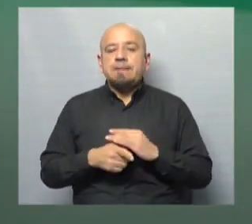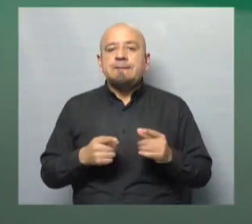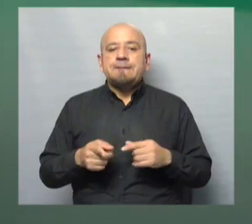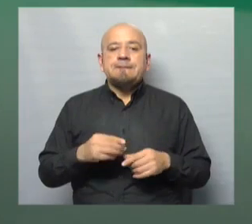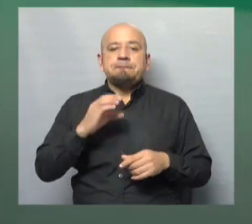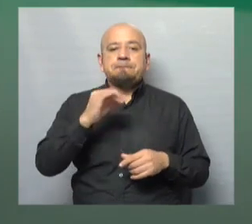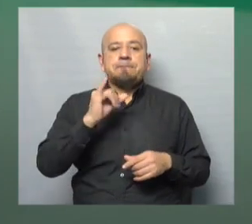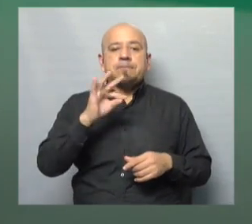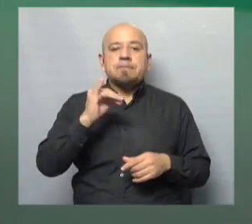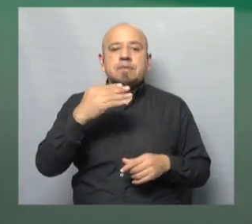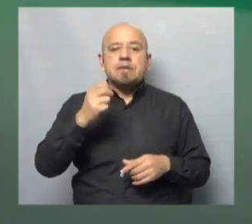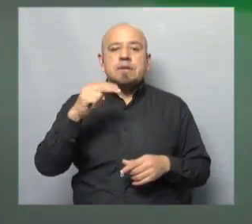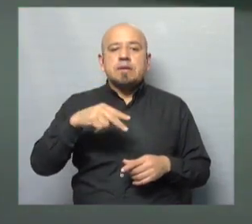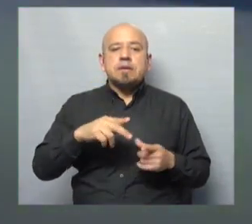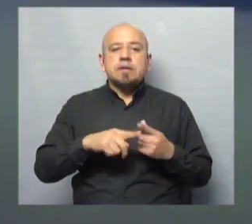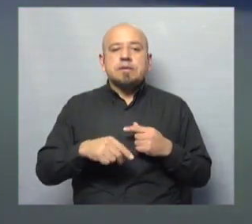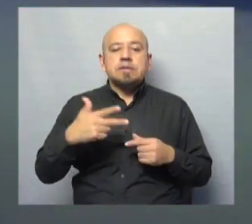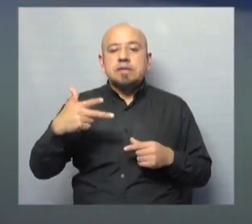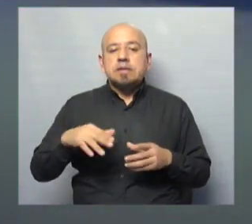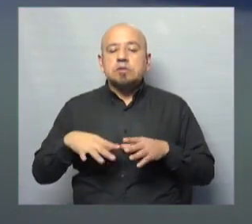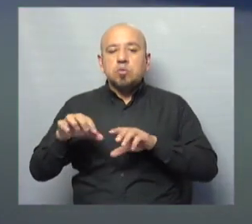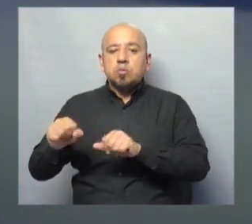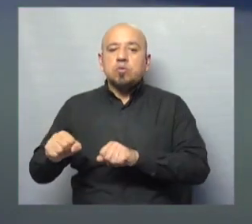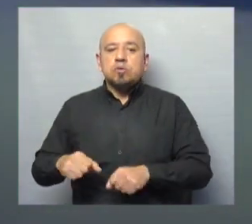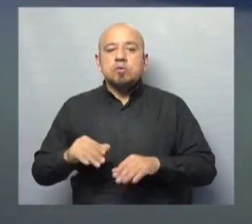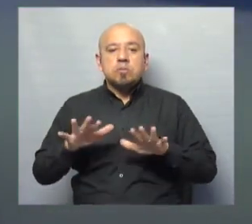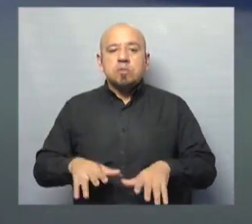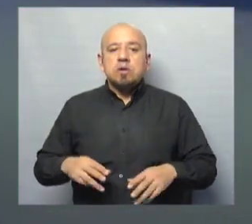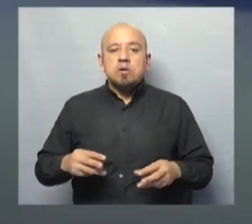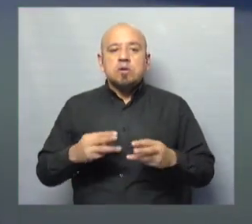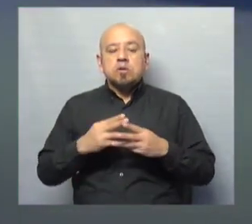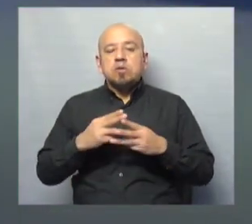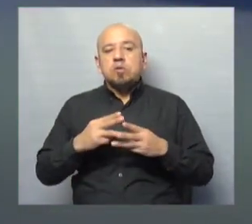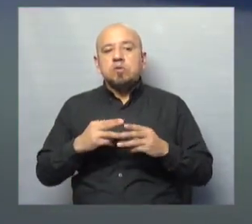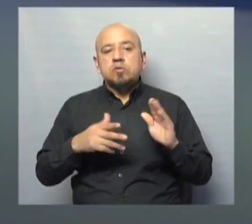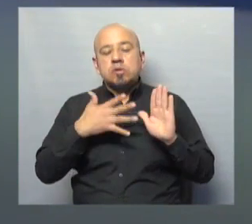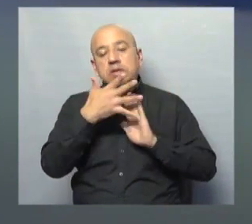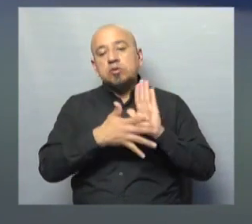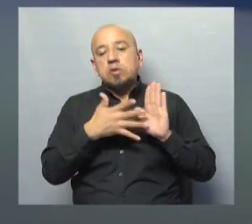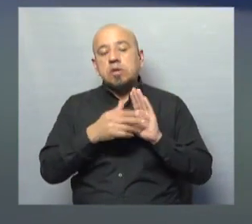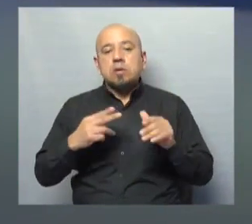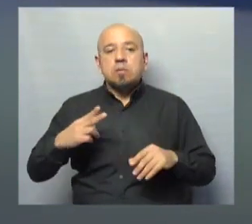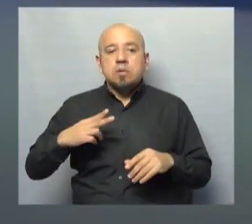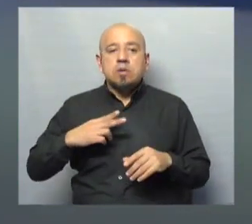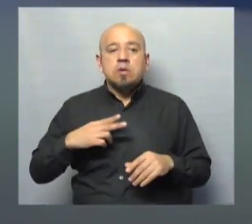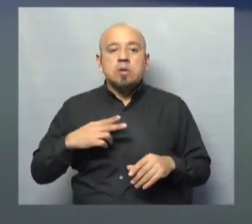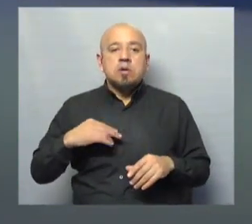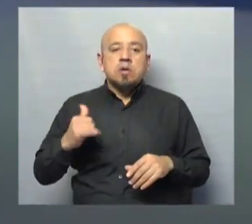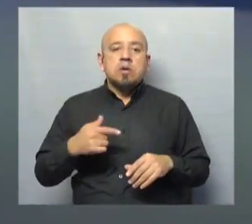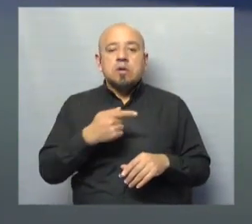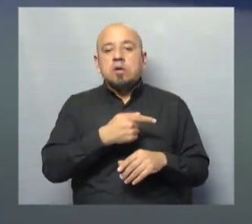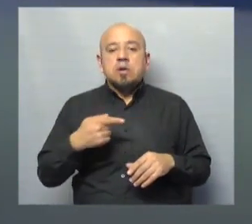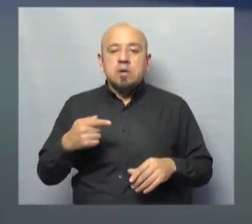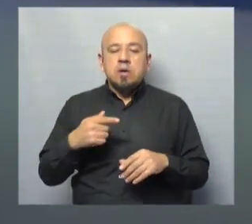citibank y ocupó el banco heritage además se realizó un paro nacional en el sector privado recordemos que han transcurrido semanas de